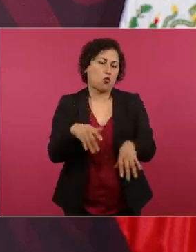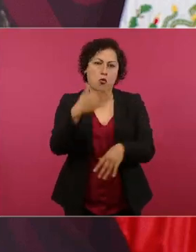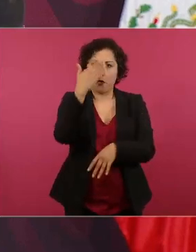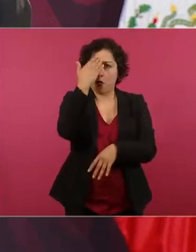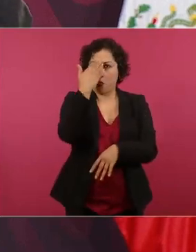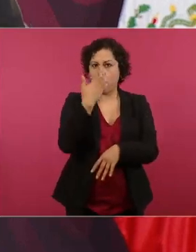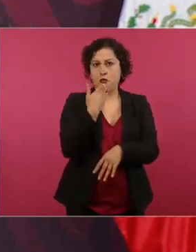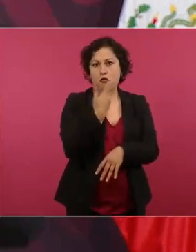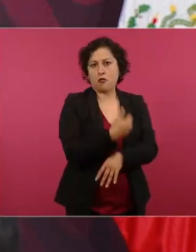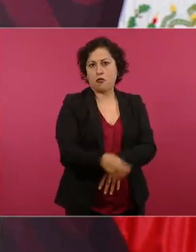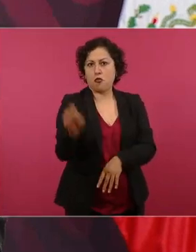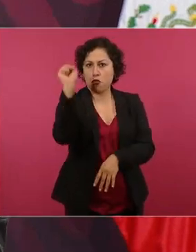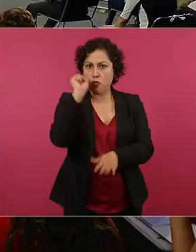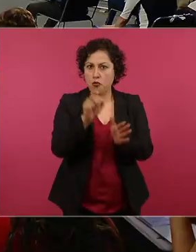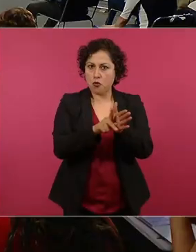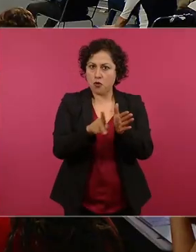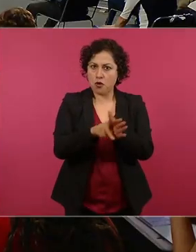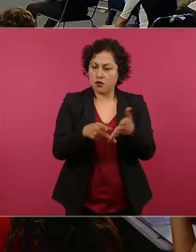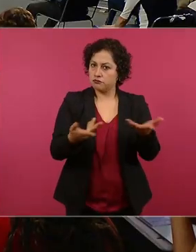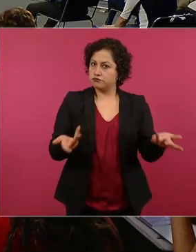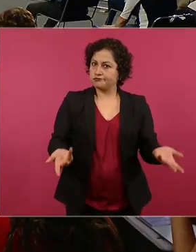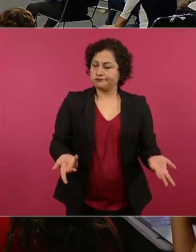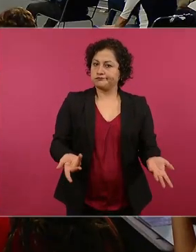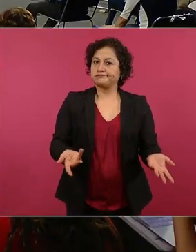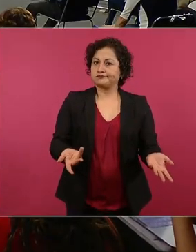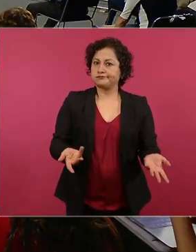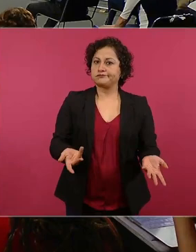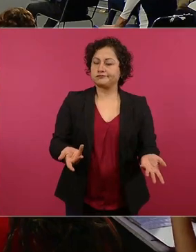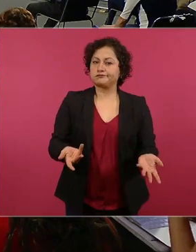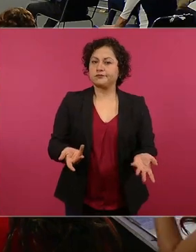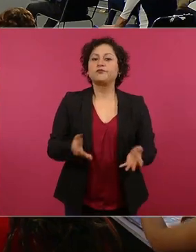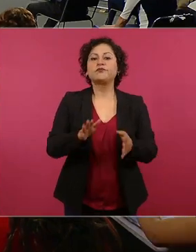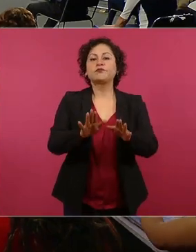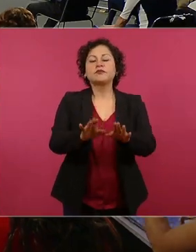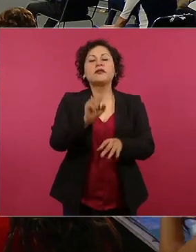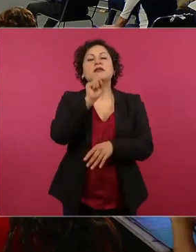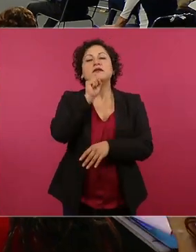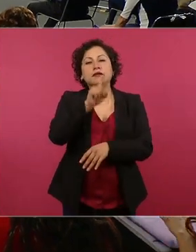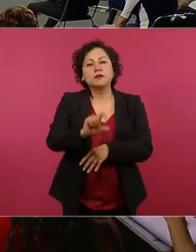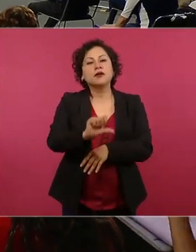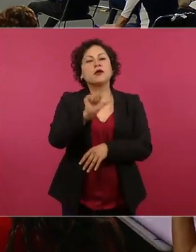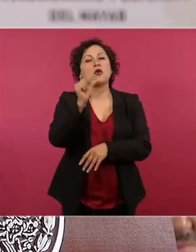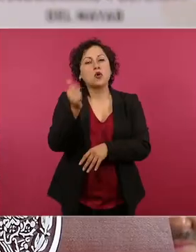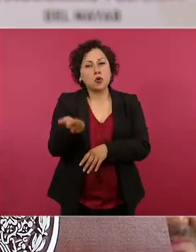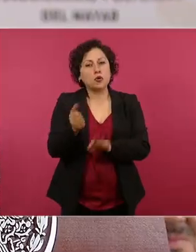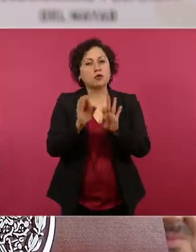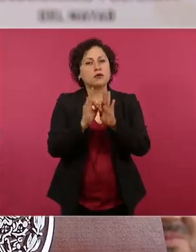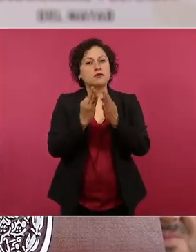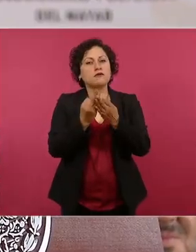periódico tan famoso. Y otra publicación con la que empezaron.